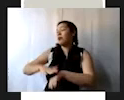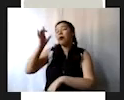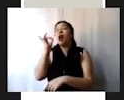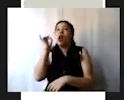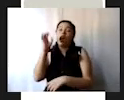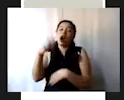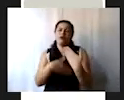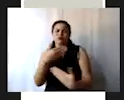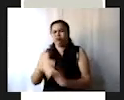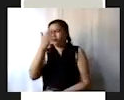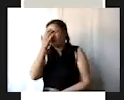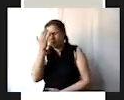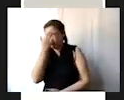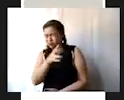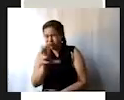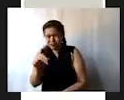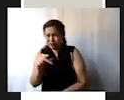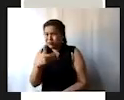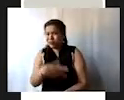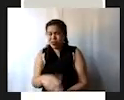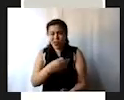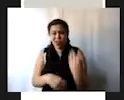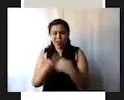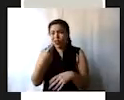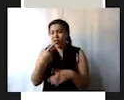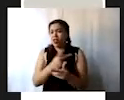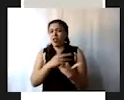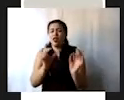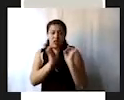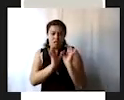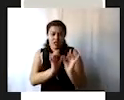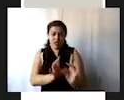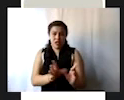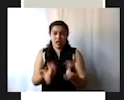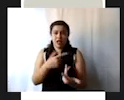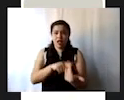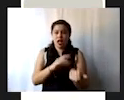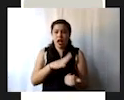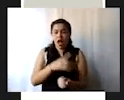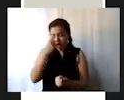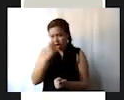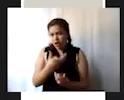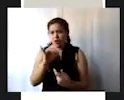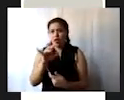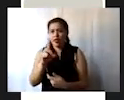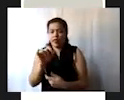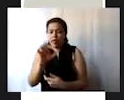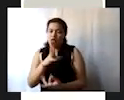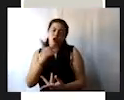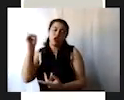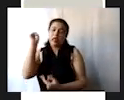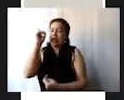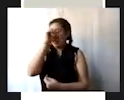procesos, no es que conozcan todas las incidencias que se tiene que hacer, ni los indicadores complejos, ni